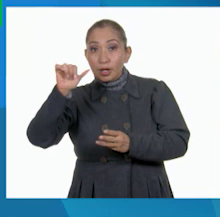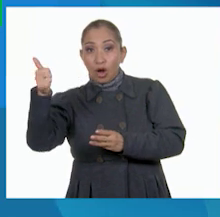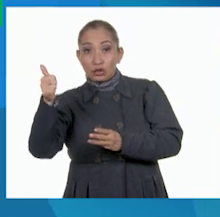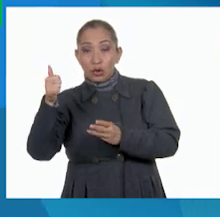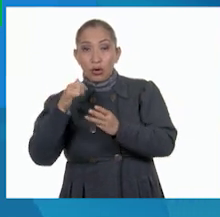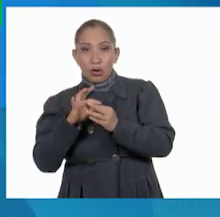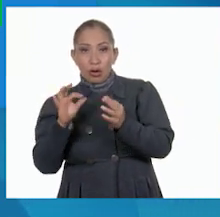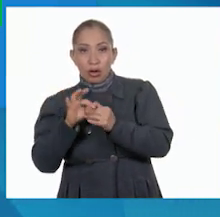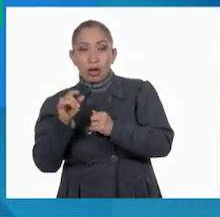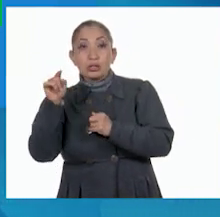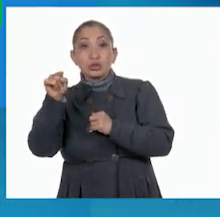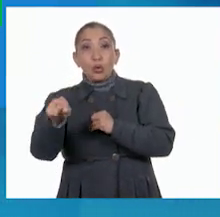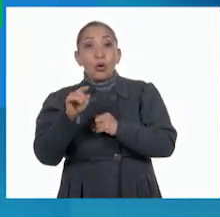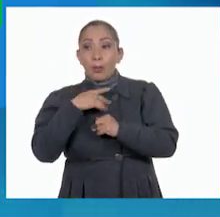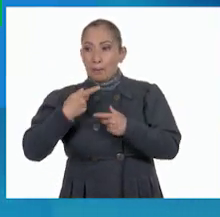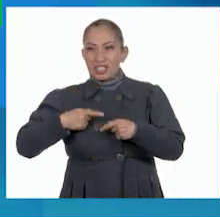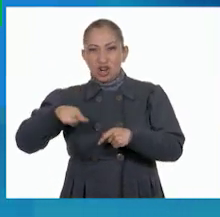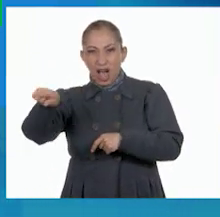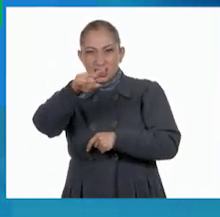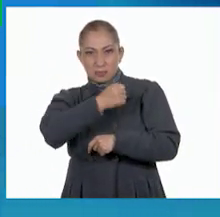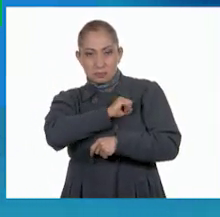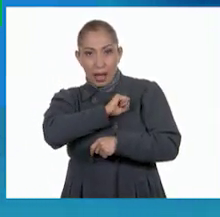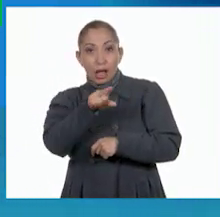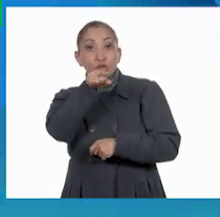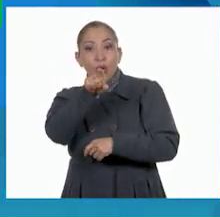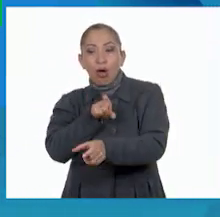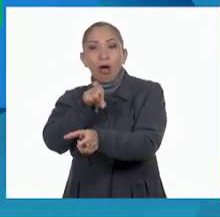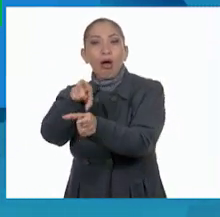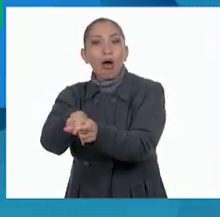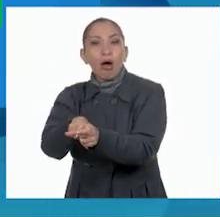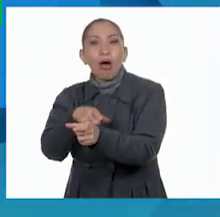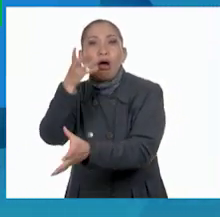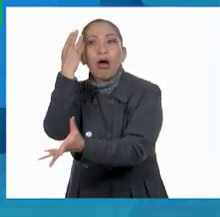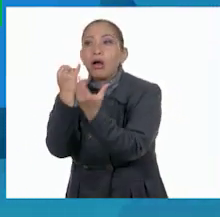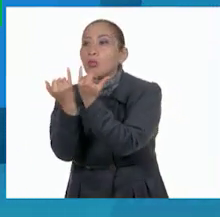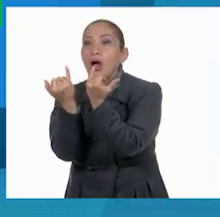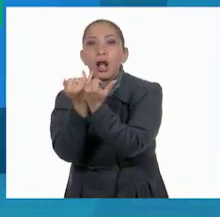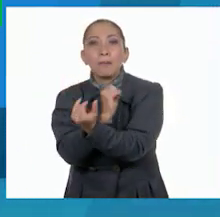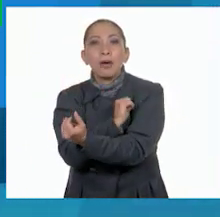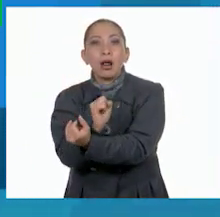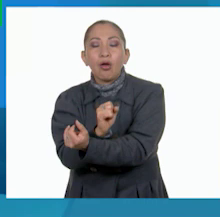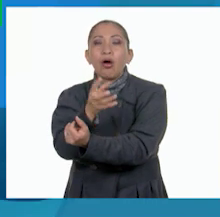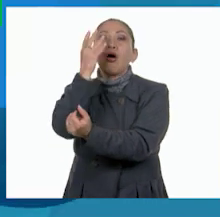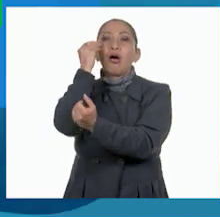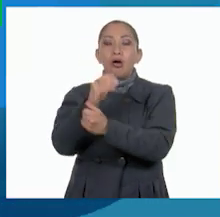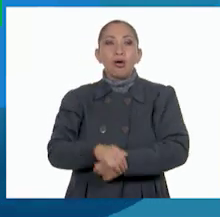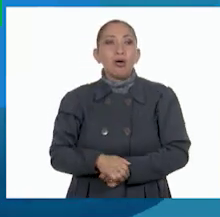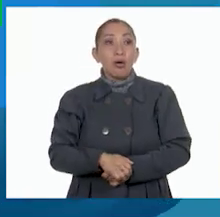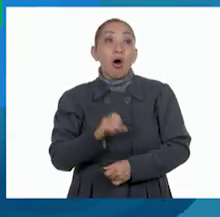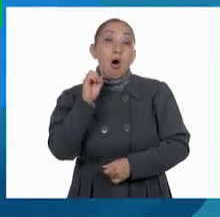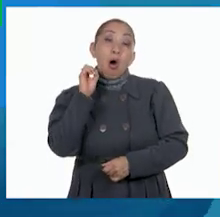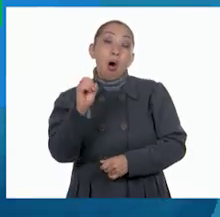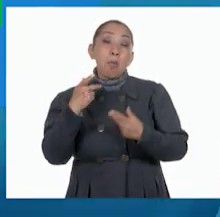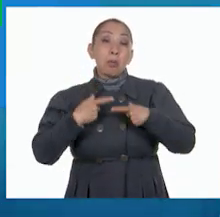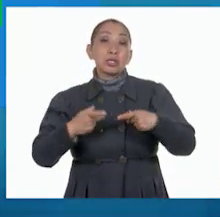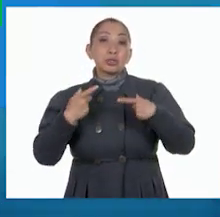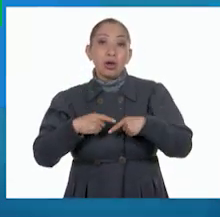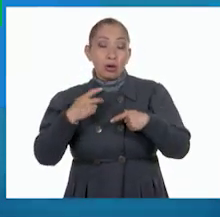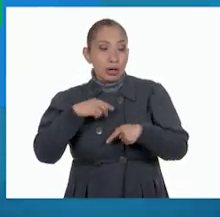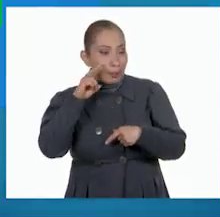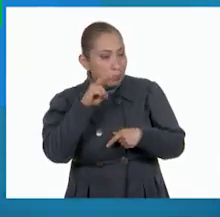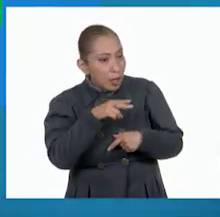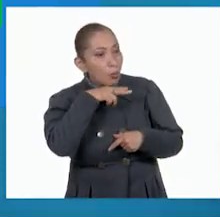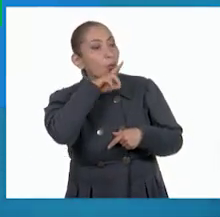malos hábitos, adoptarás esos hábitos. Otro podría ser, las personas también pueden aullar como los lobos. ¿Cuál creen que